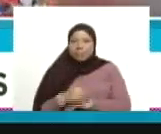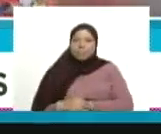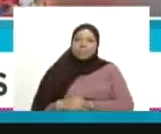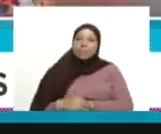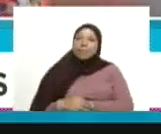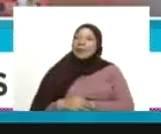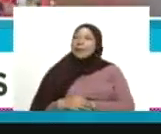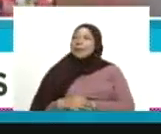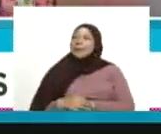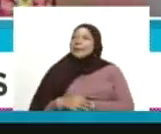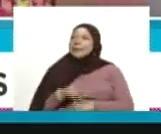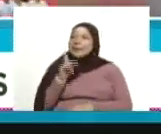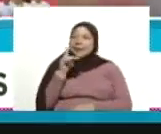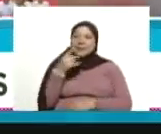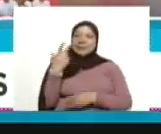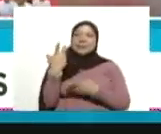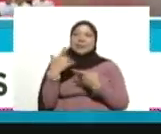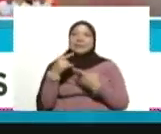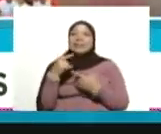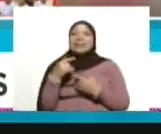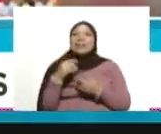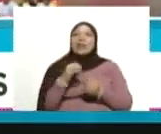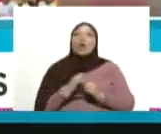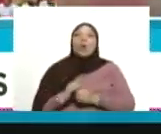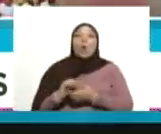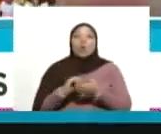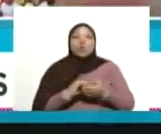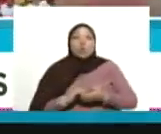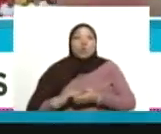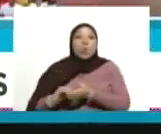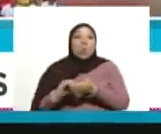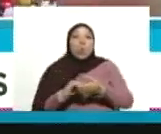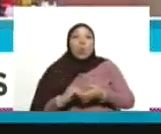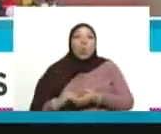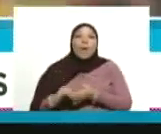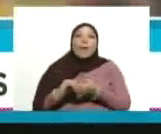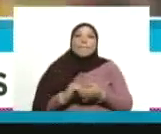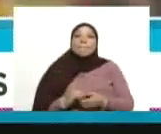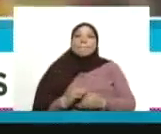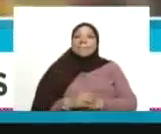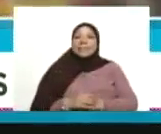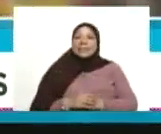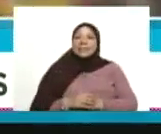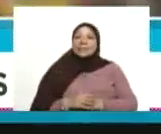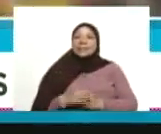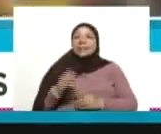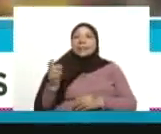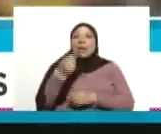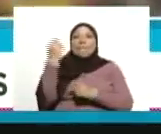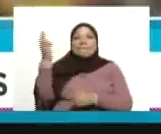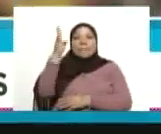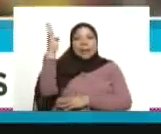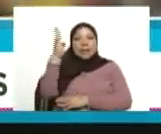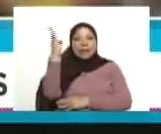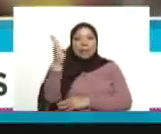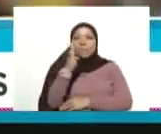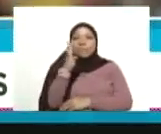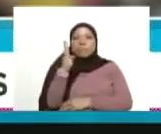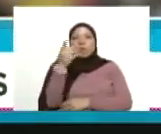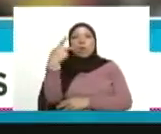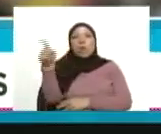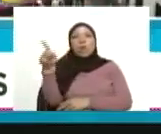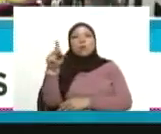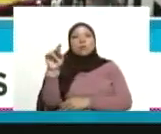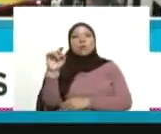Trujillo, en Boconó. Boconó, no, Boconó, mi Boconó querido. En Barina, en la parroquia